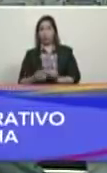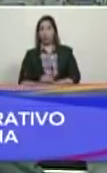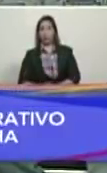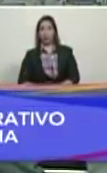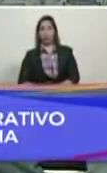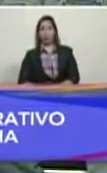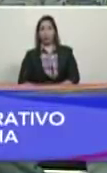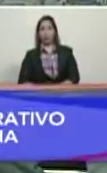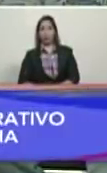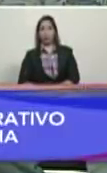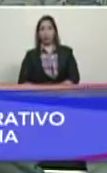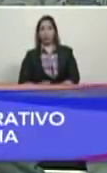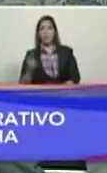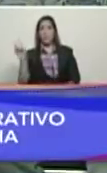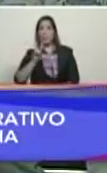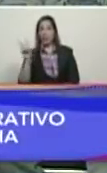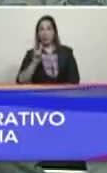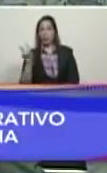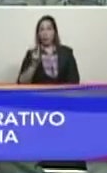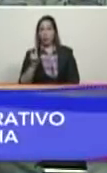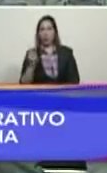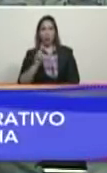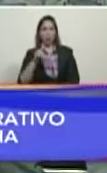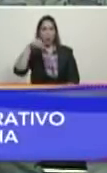ni que Venezuela fuera un país intervenido,